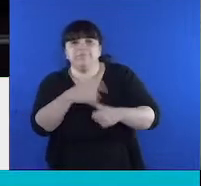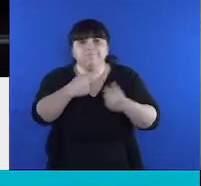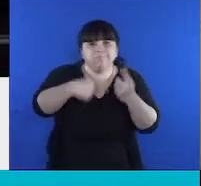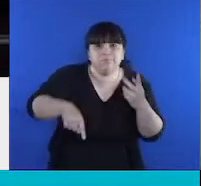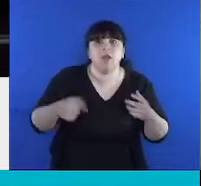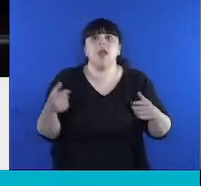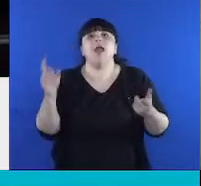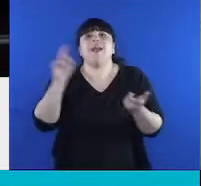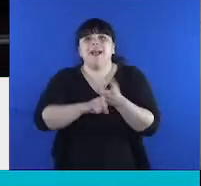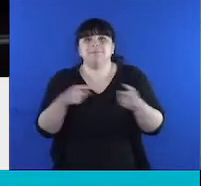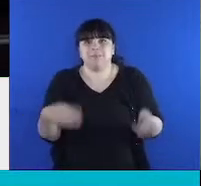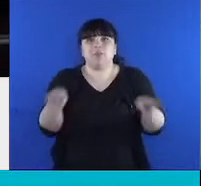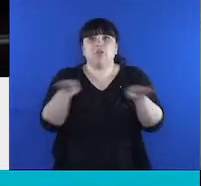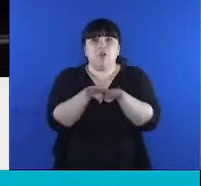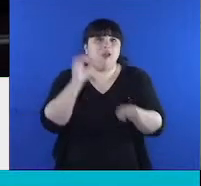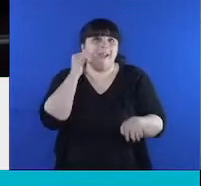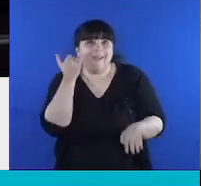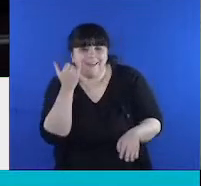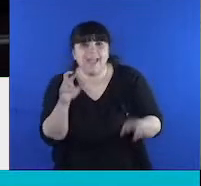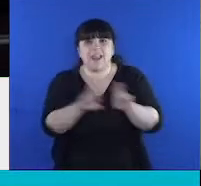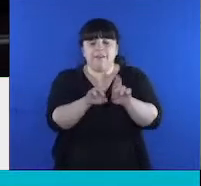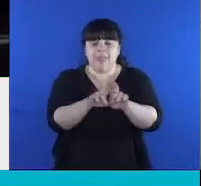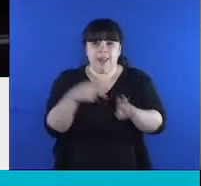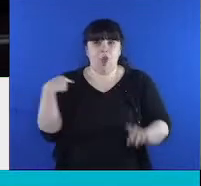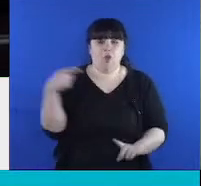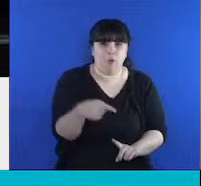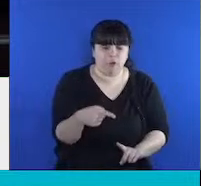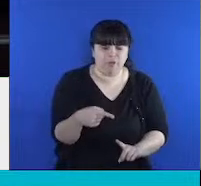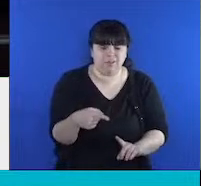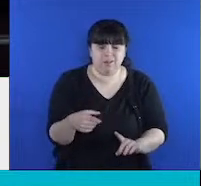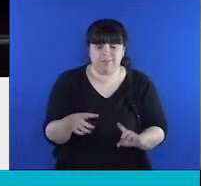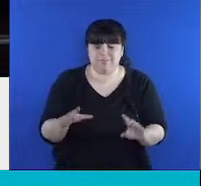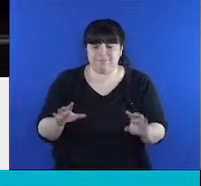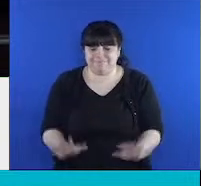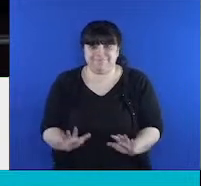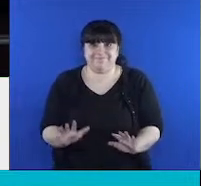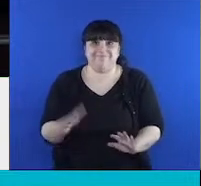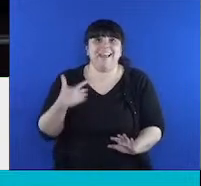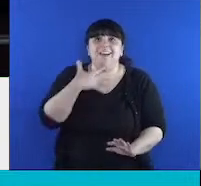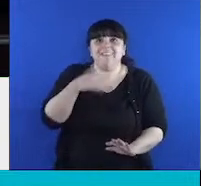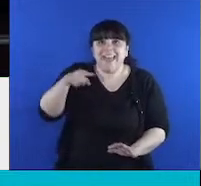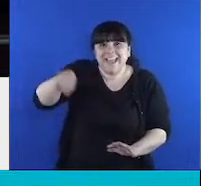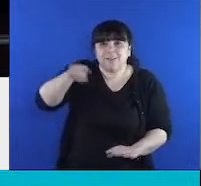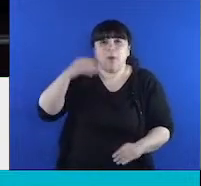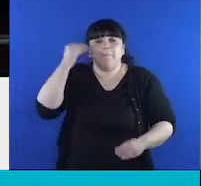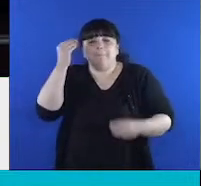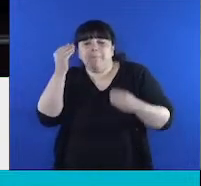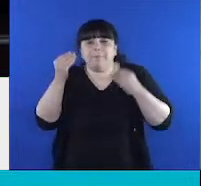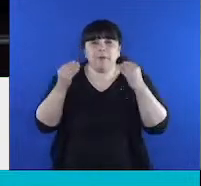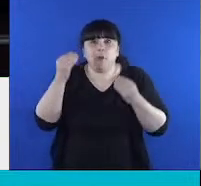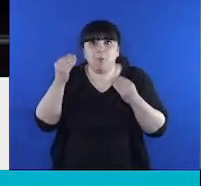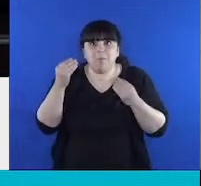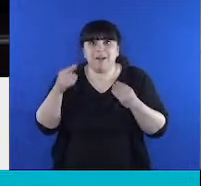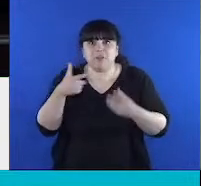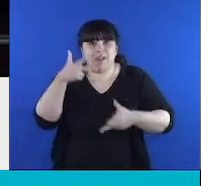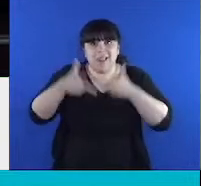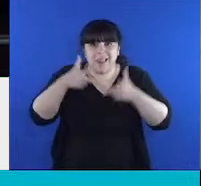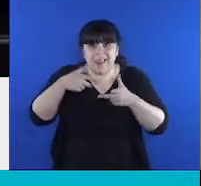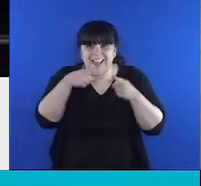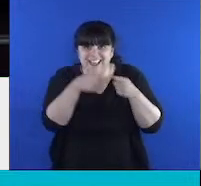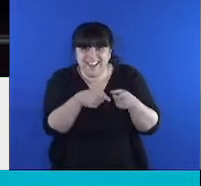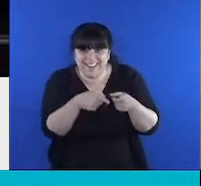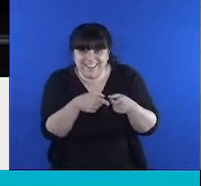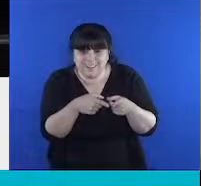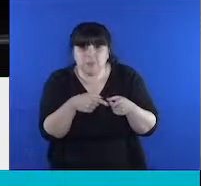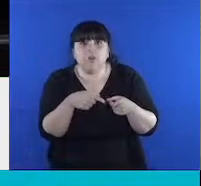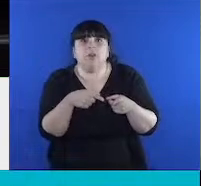Me hubiera gustado que esas mismas preocupaciones las hubiera manifestado hacia otros